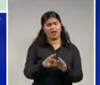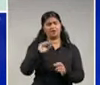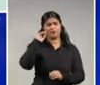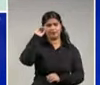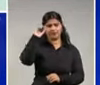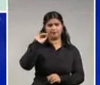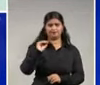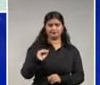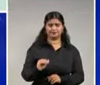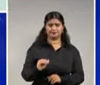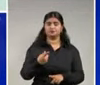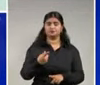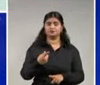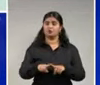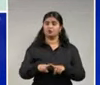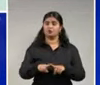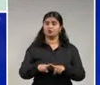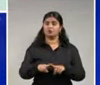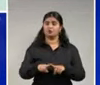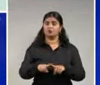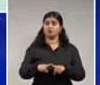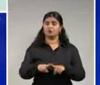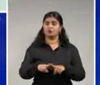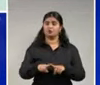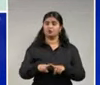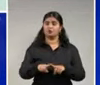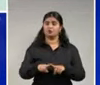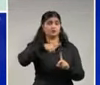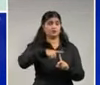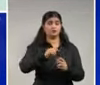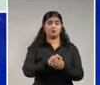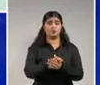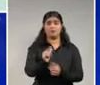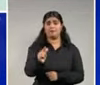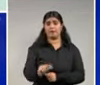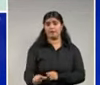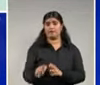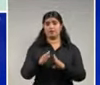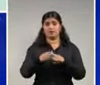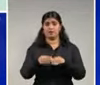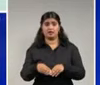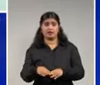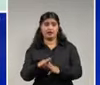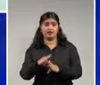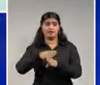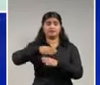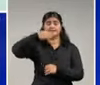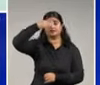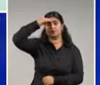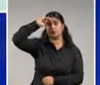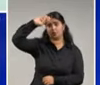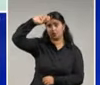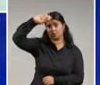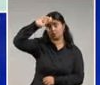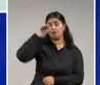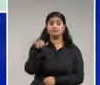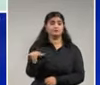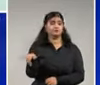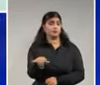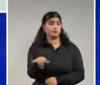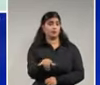Por otro lado, Guantánamo, Mayabeque, Granma y Santiago de Cuba, como también lo